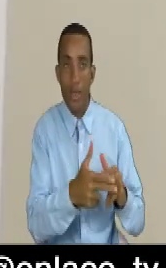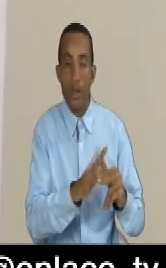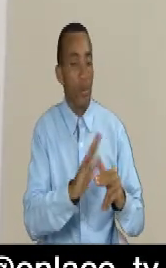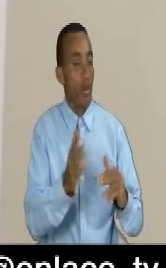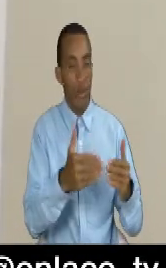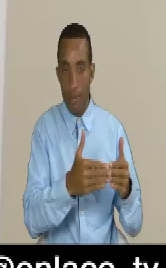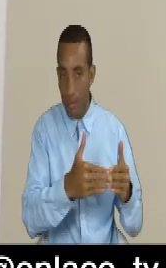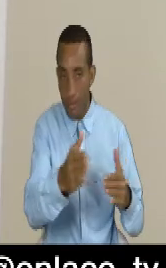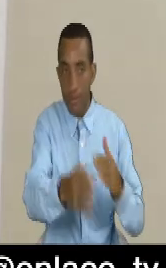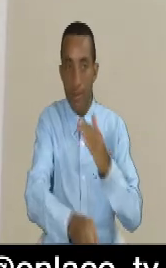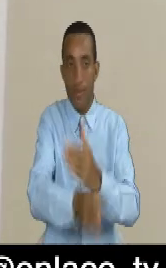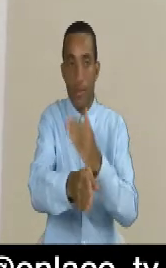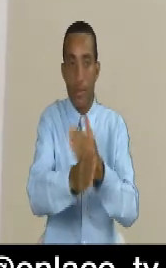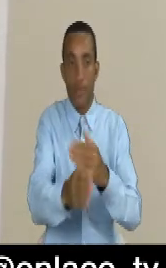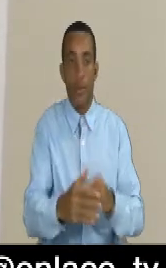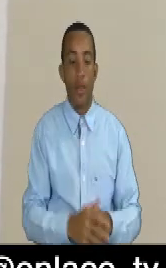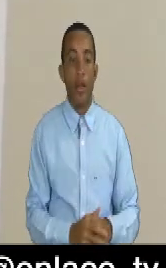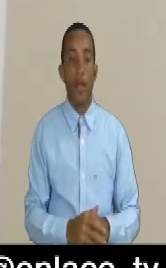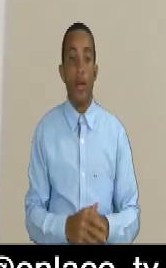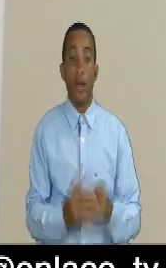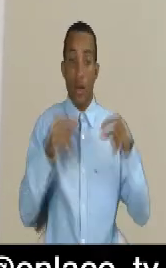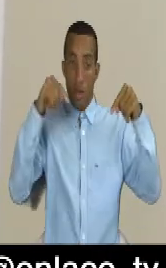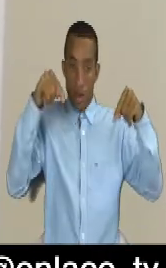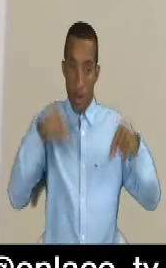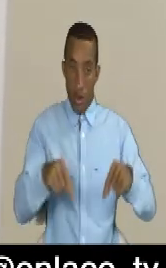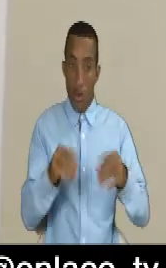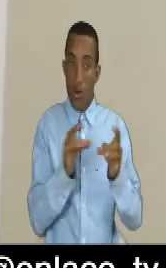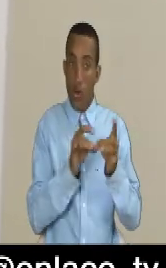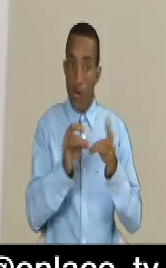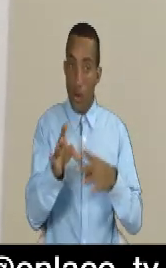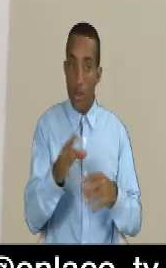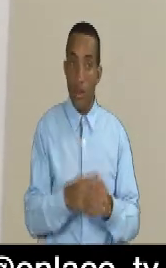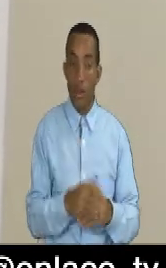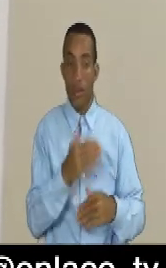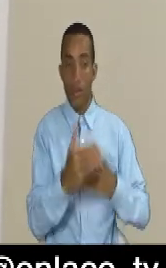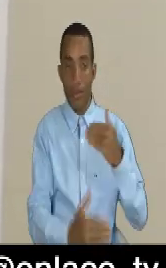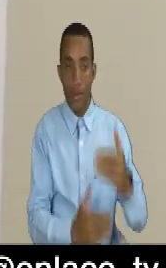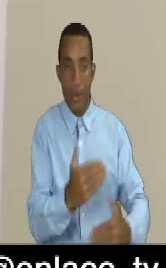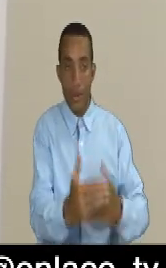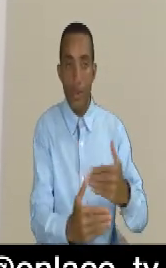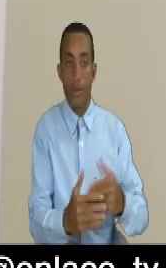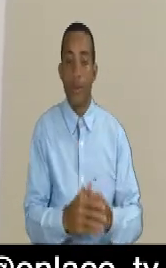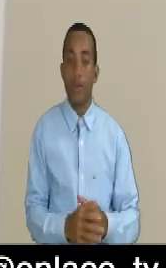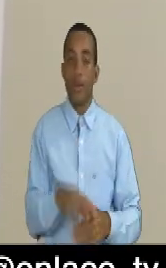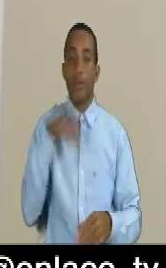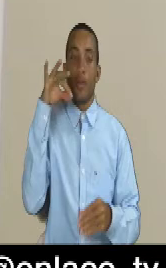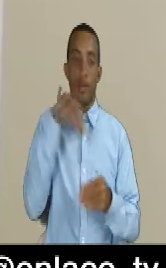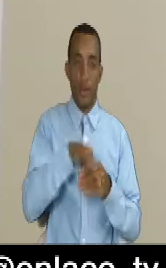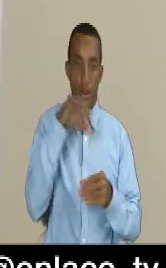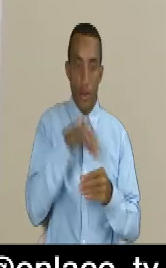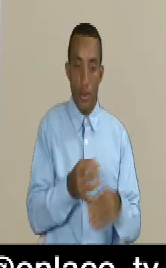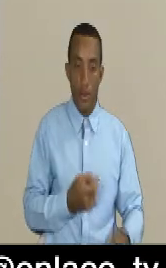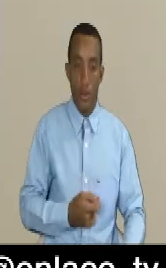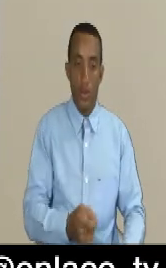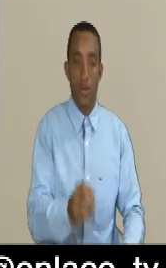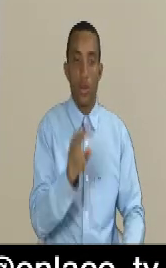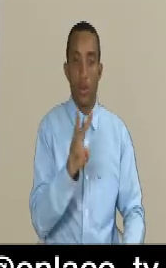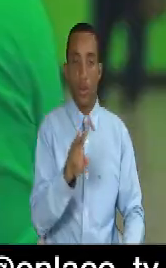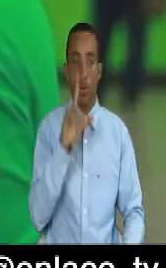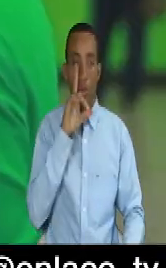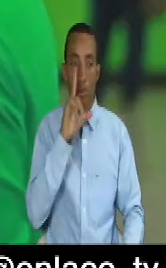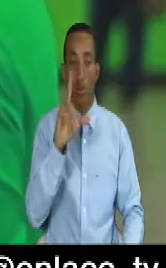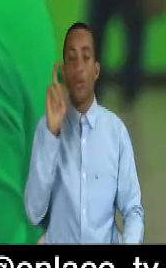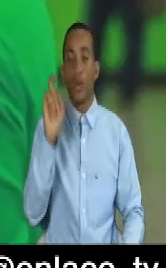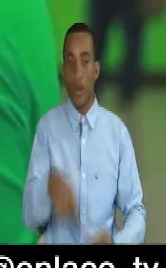efectos. Significa que al momento, a la fecha de hoy, el proceso de elección del 2 de julio debería